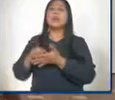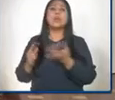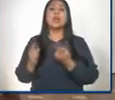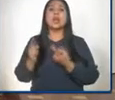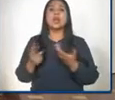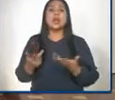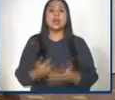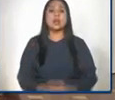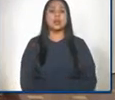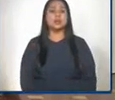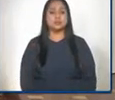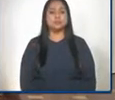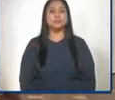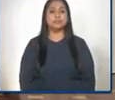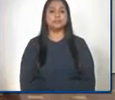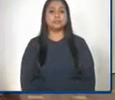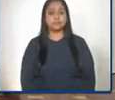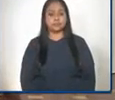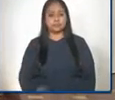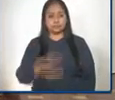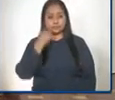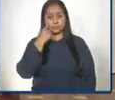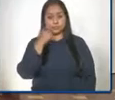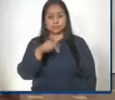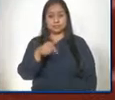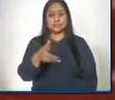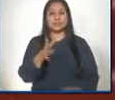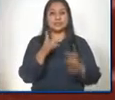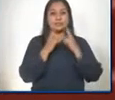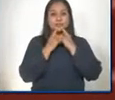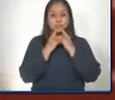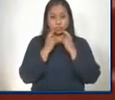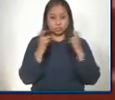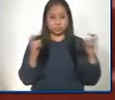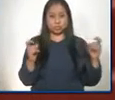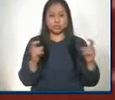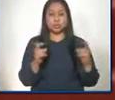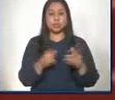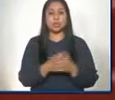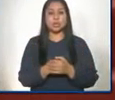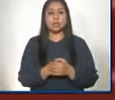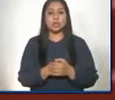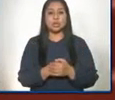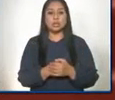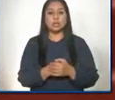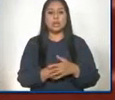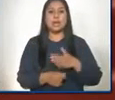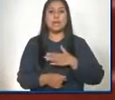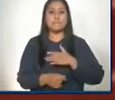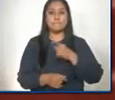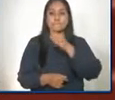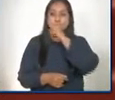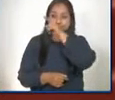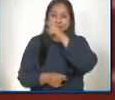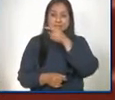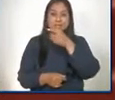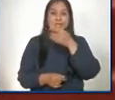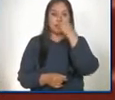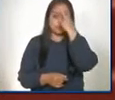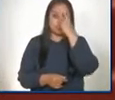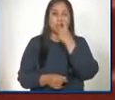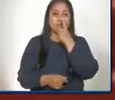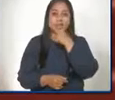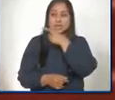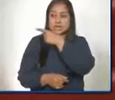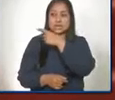Bueno, tuvimos el anuncio de la de mi colega, del canciller de República Dominicana,